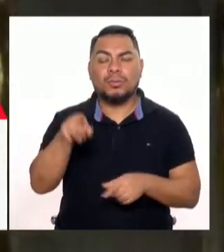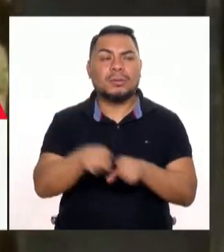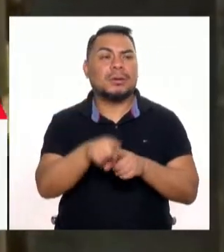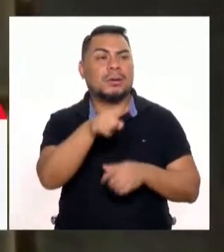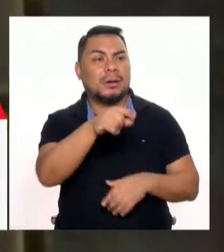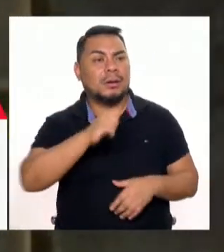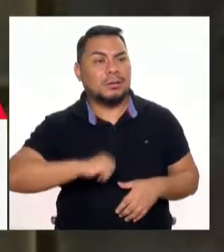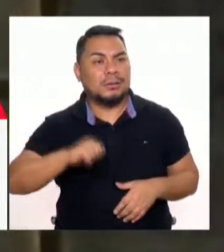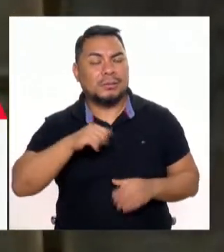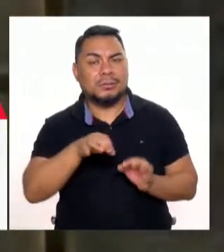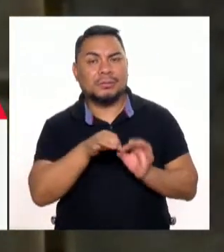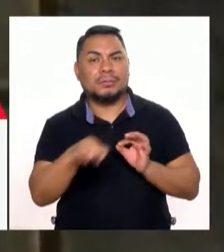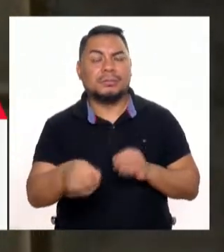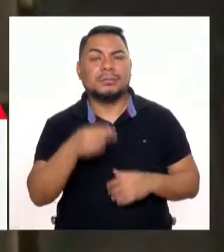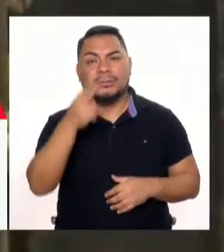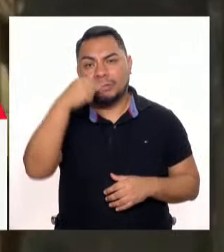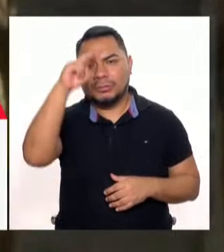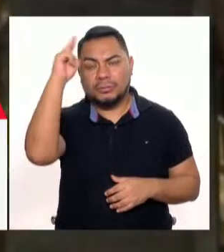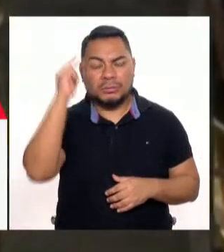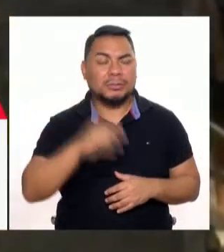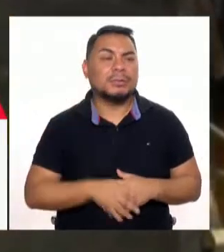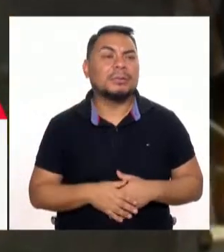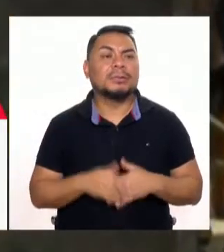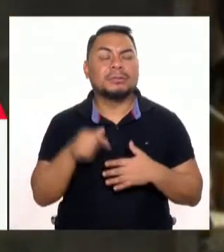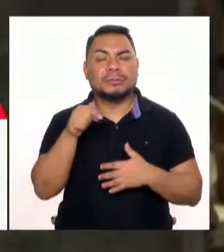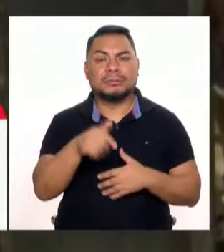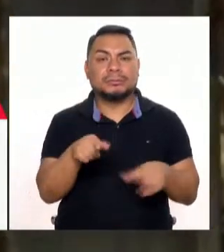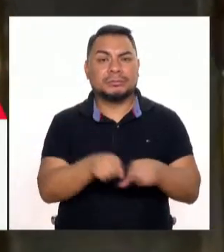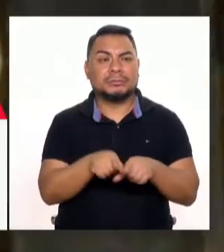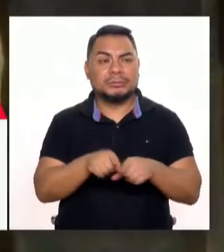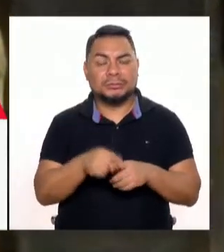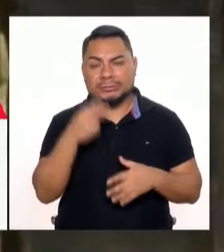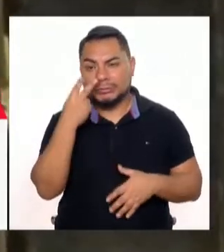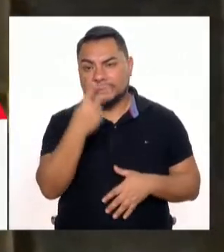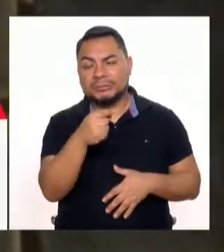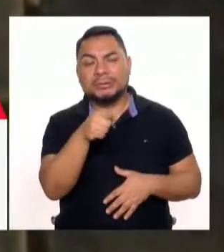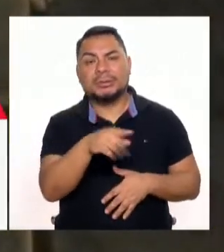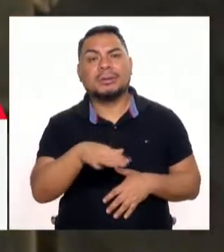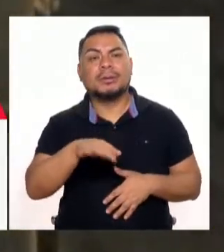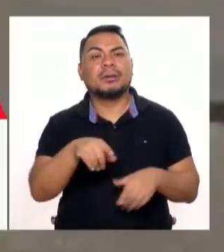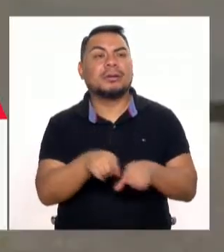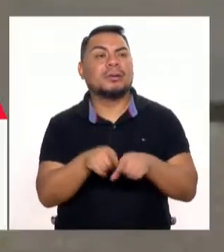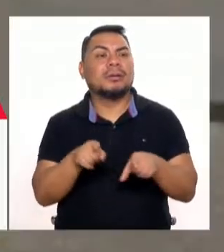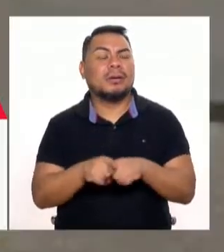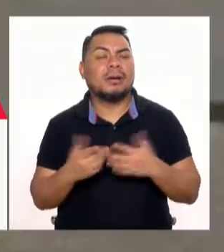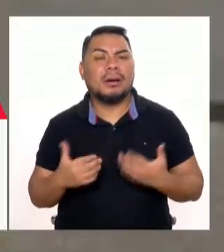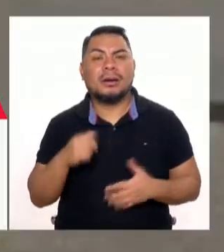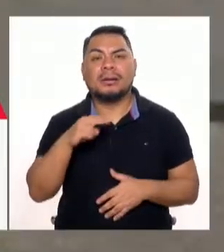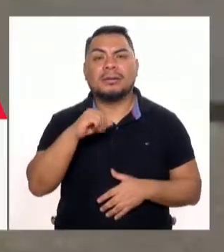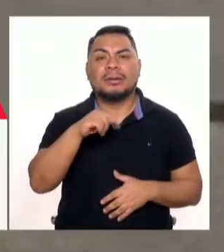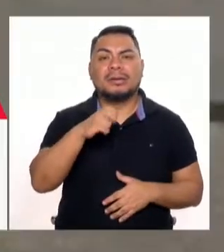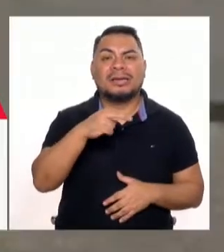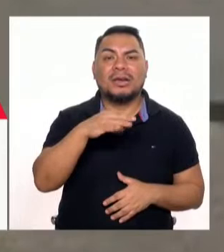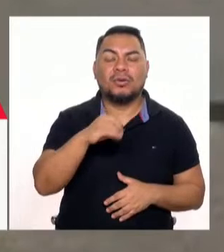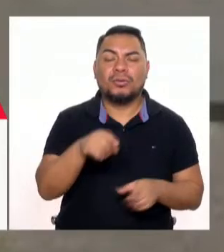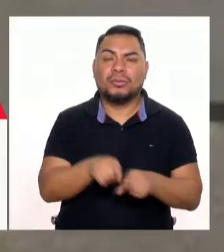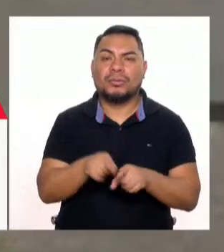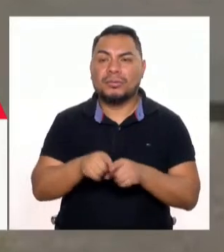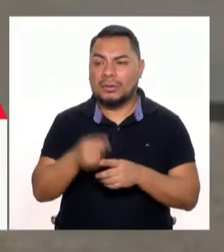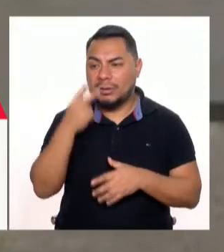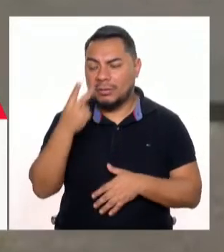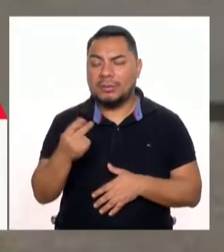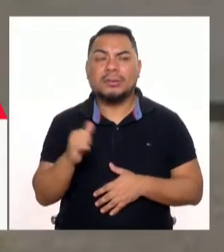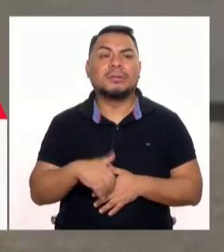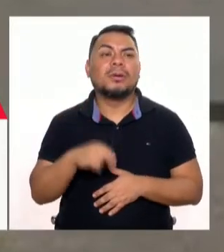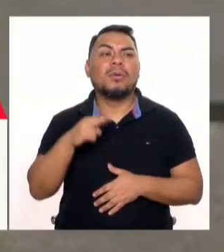de la provincia de huánuco alcalde lo veo ahí también de naranjillo lo veo de